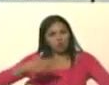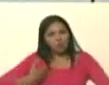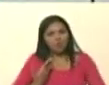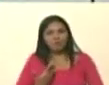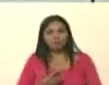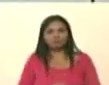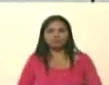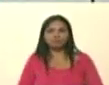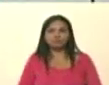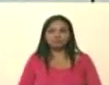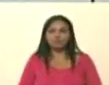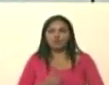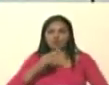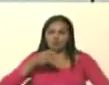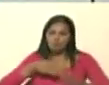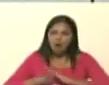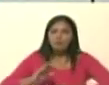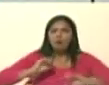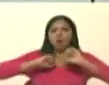vamos a lograr compañeros